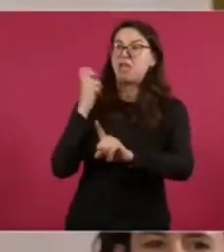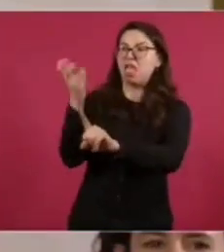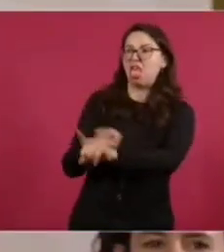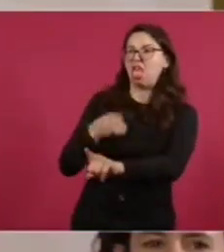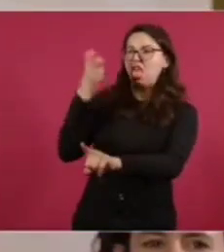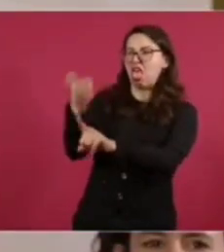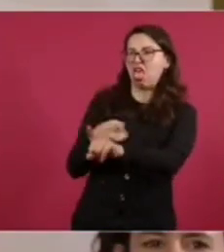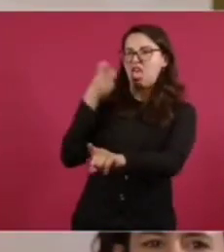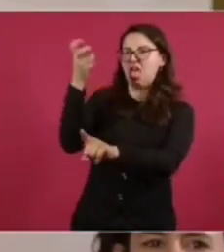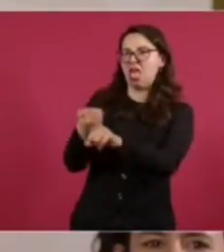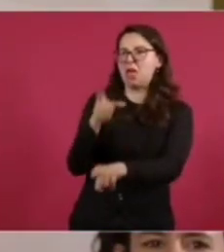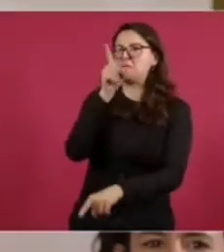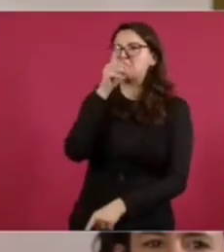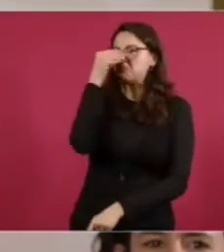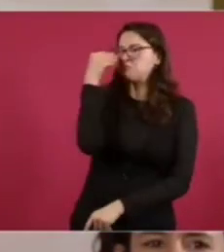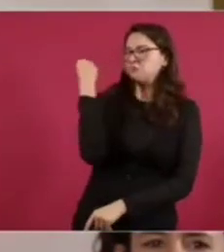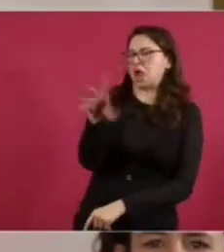México.